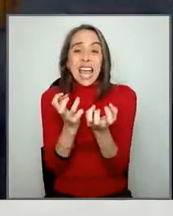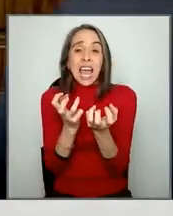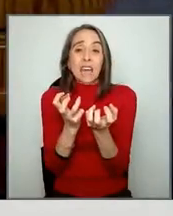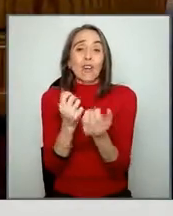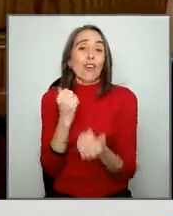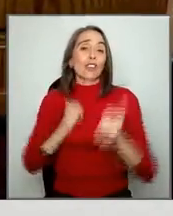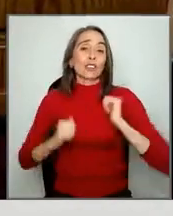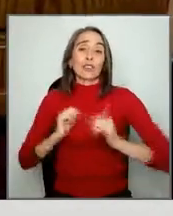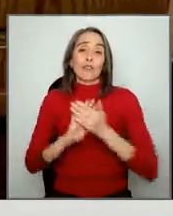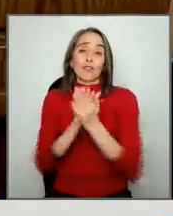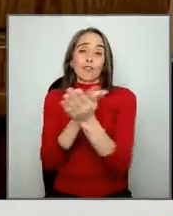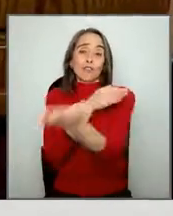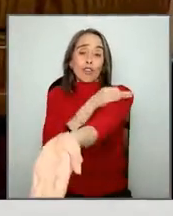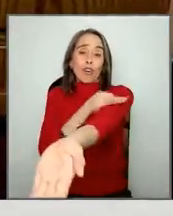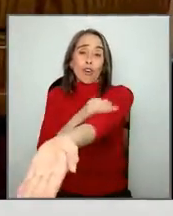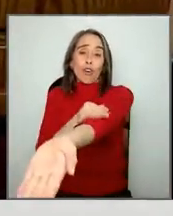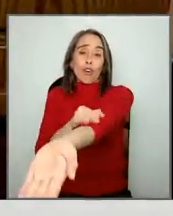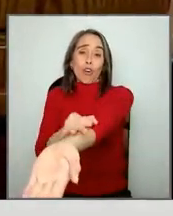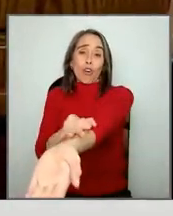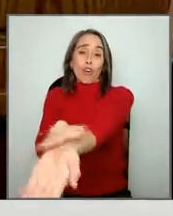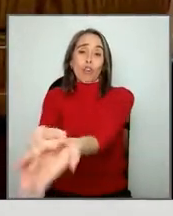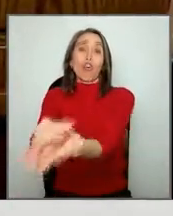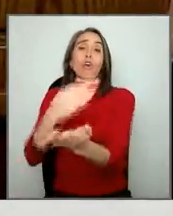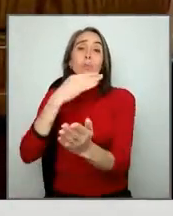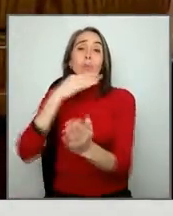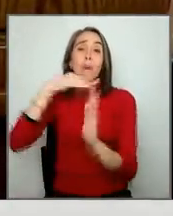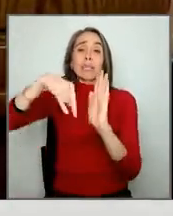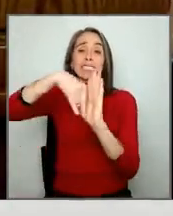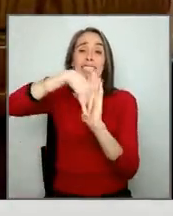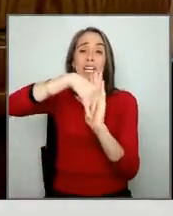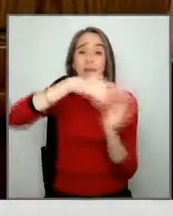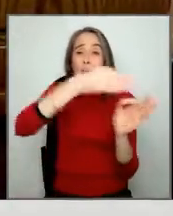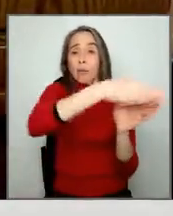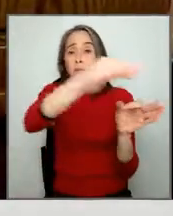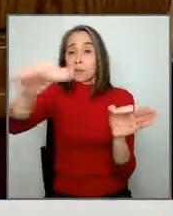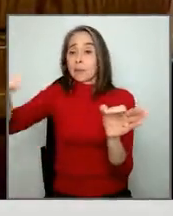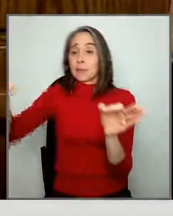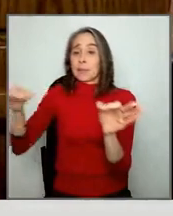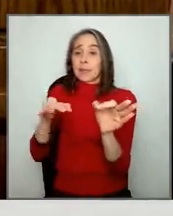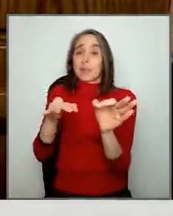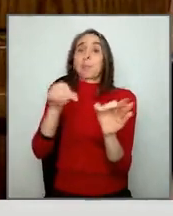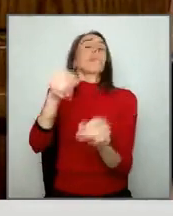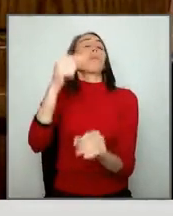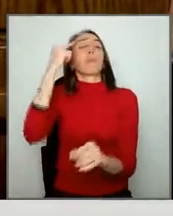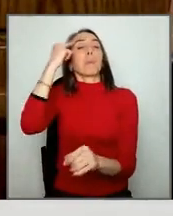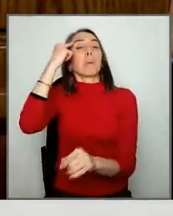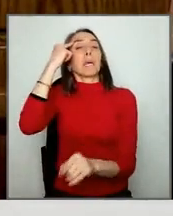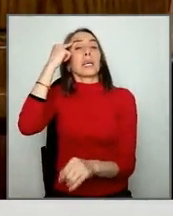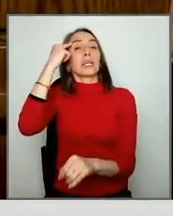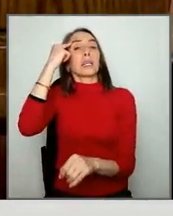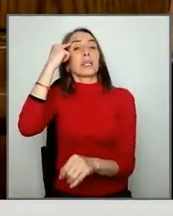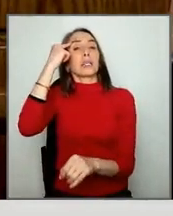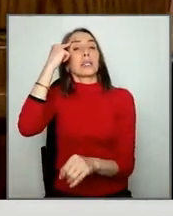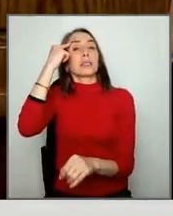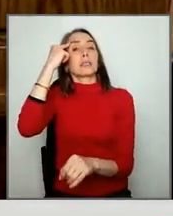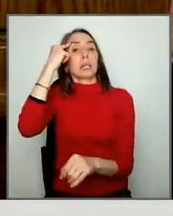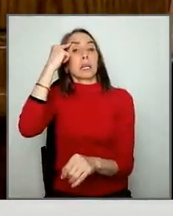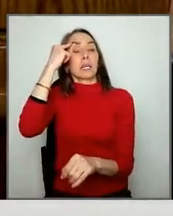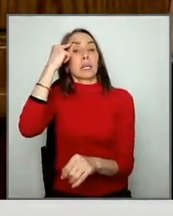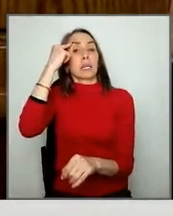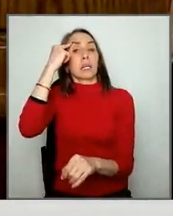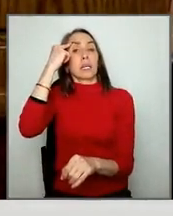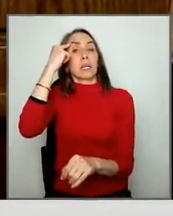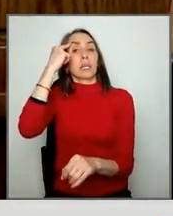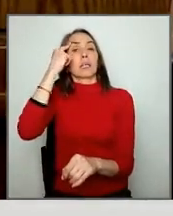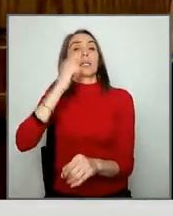en chiloé donde se piensa a nivel del centralismo que